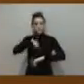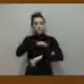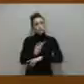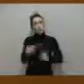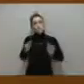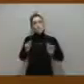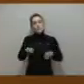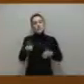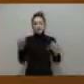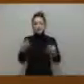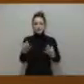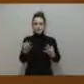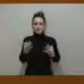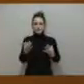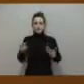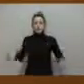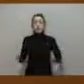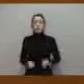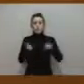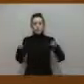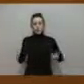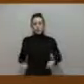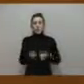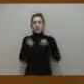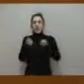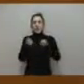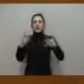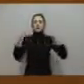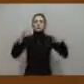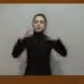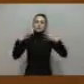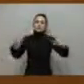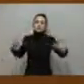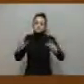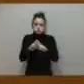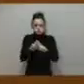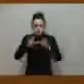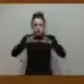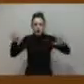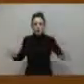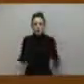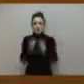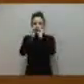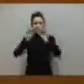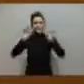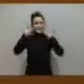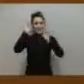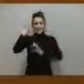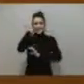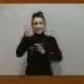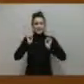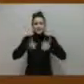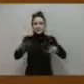campañas unificadas de todas las iniciativas que pueda haber